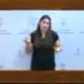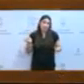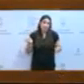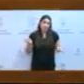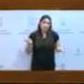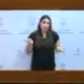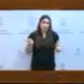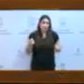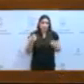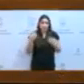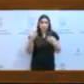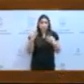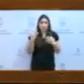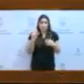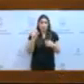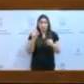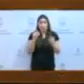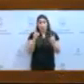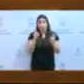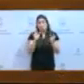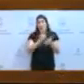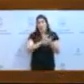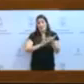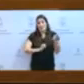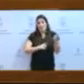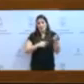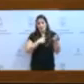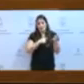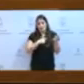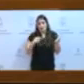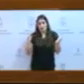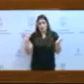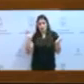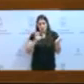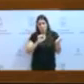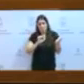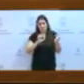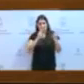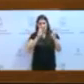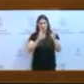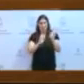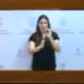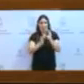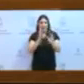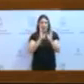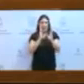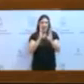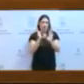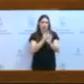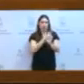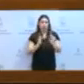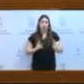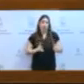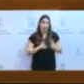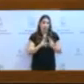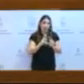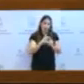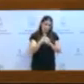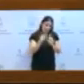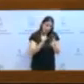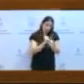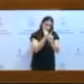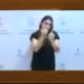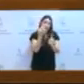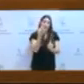el tema del informe de la Comisión Europea Antitortura, después también de la